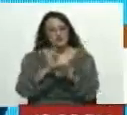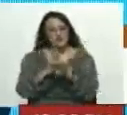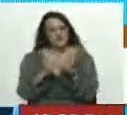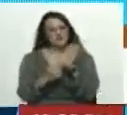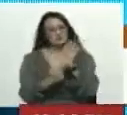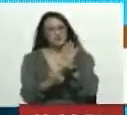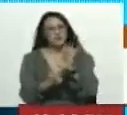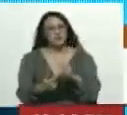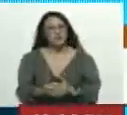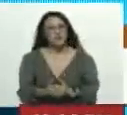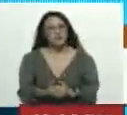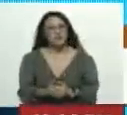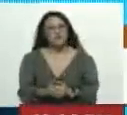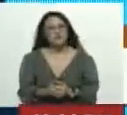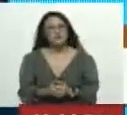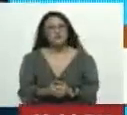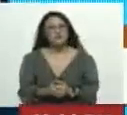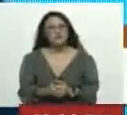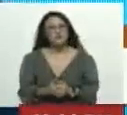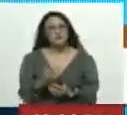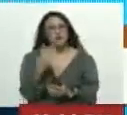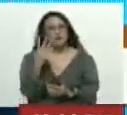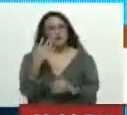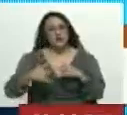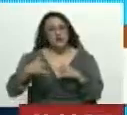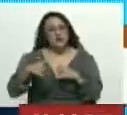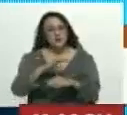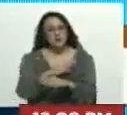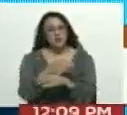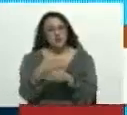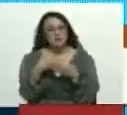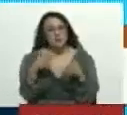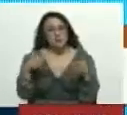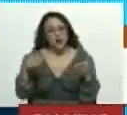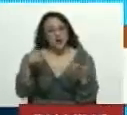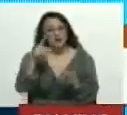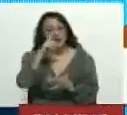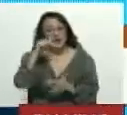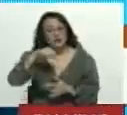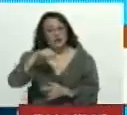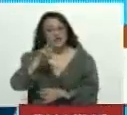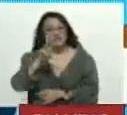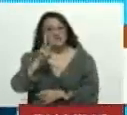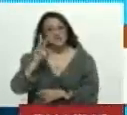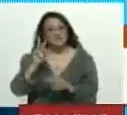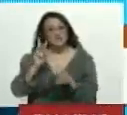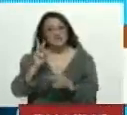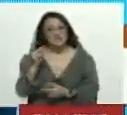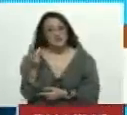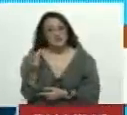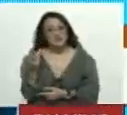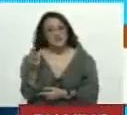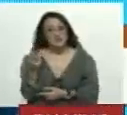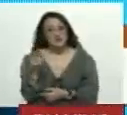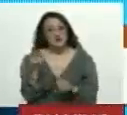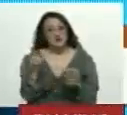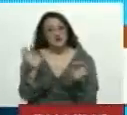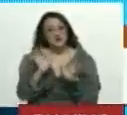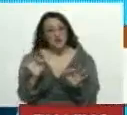presenta al país el cuartel la cuarta línea era el poder popular este año es la tercera Pero además ha dicho es transversal